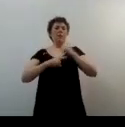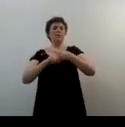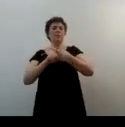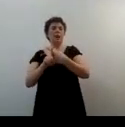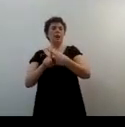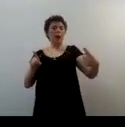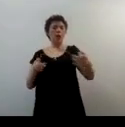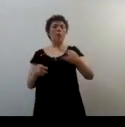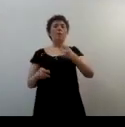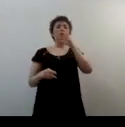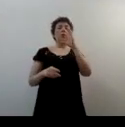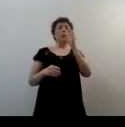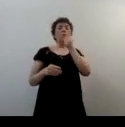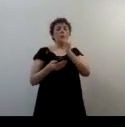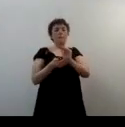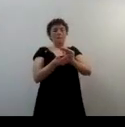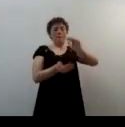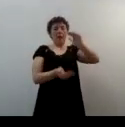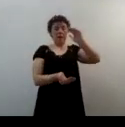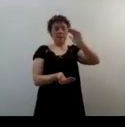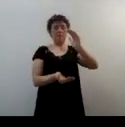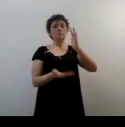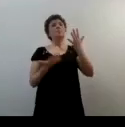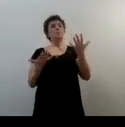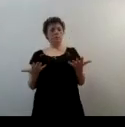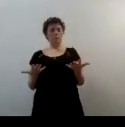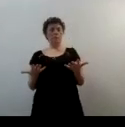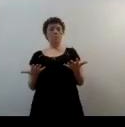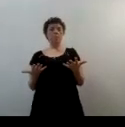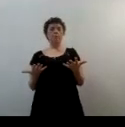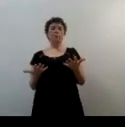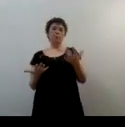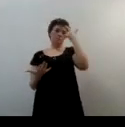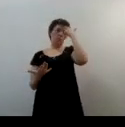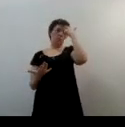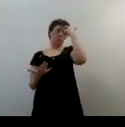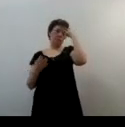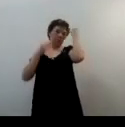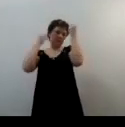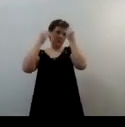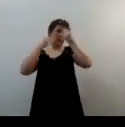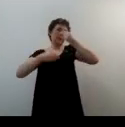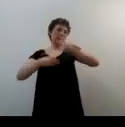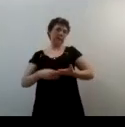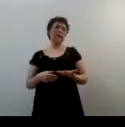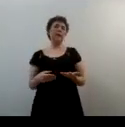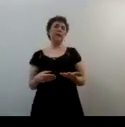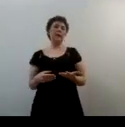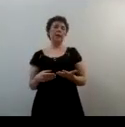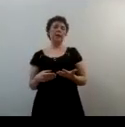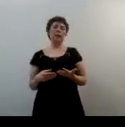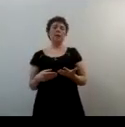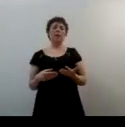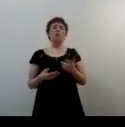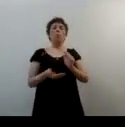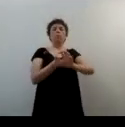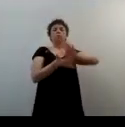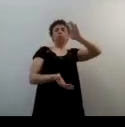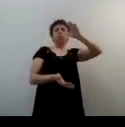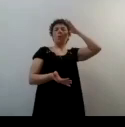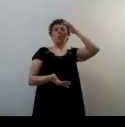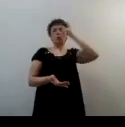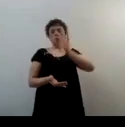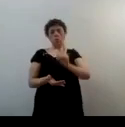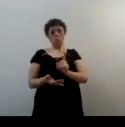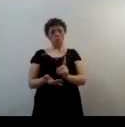de carbohidratos. Lo único que, claro, con cabeza, o sea, no hay que hacer un gran aumento, no, y